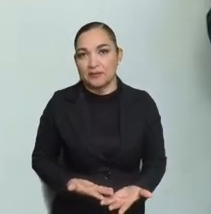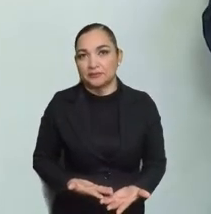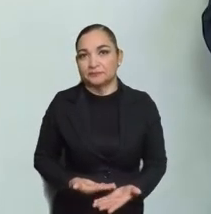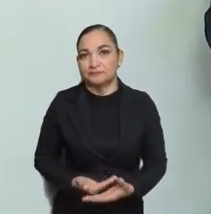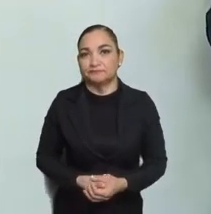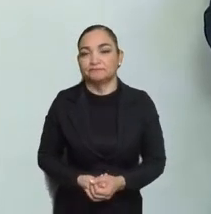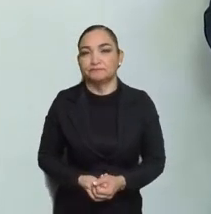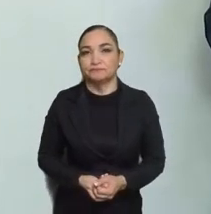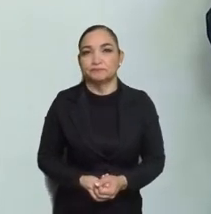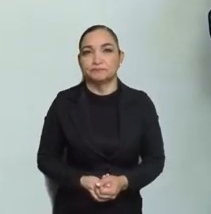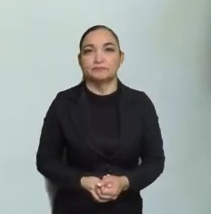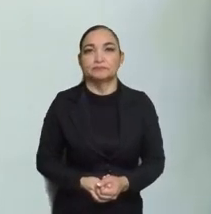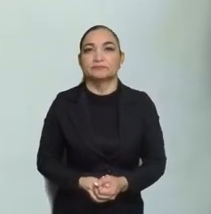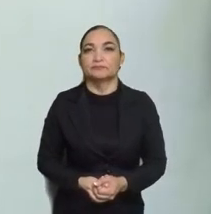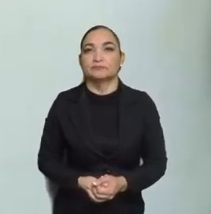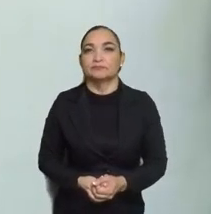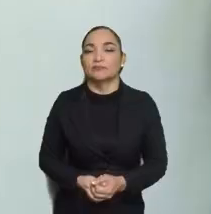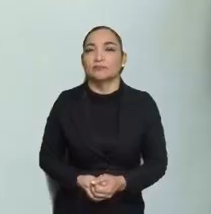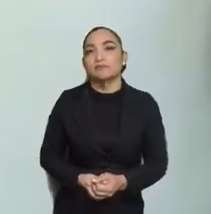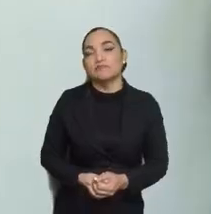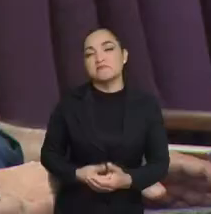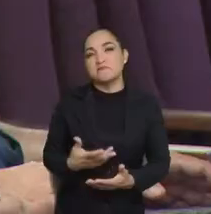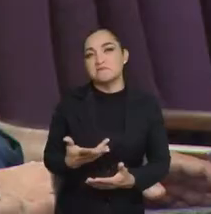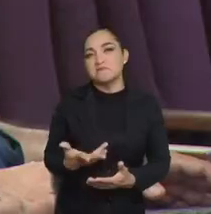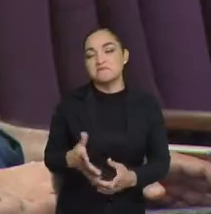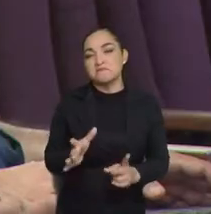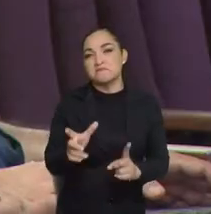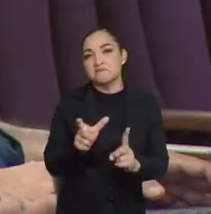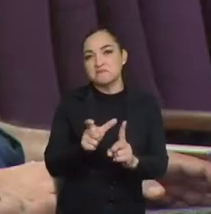Pues eso es el amparo, entonces no es otra cosa.